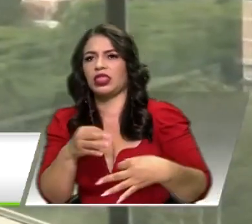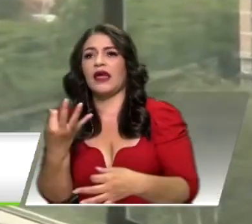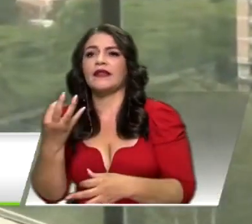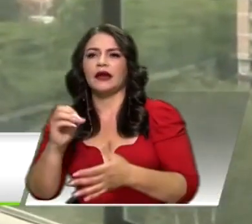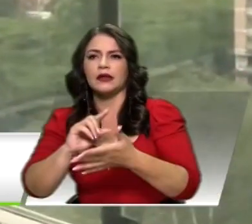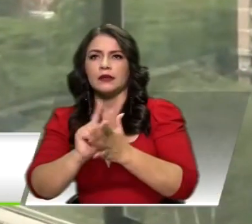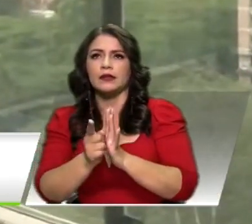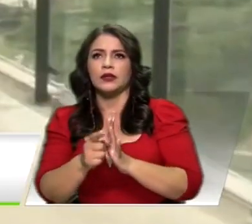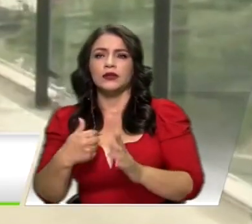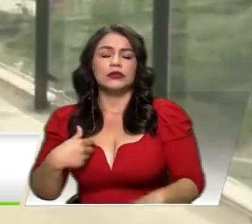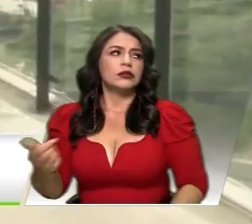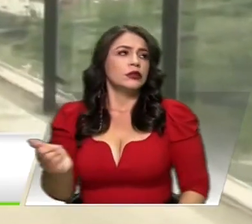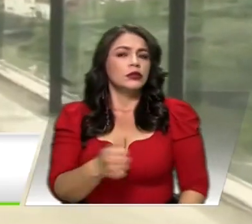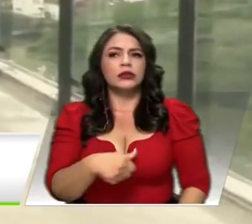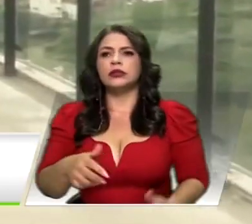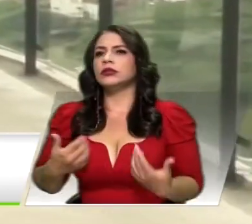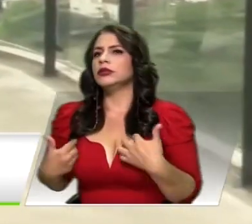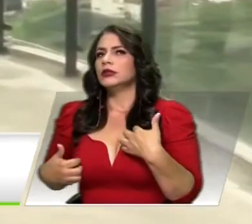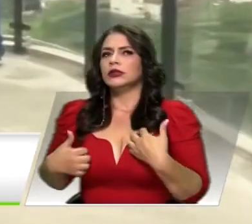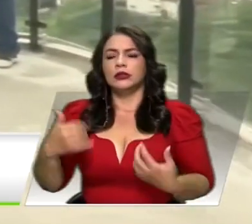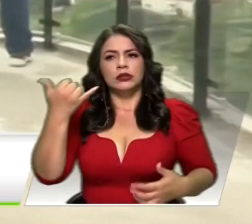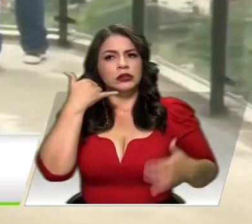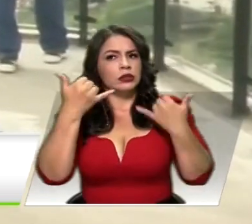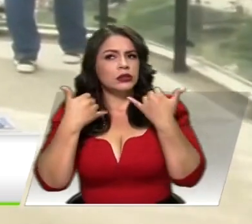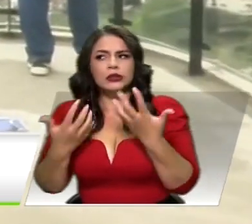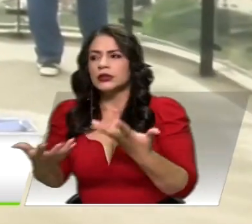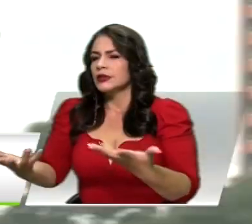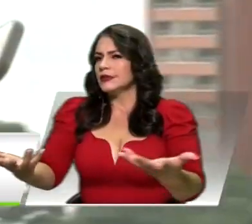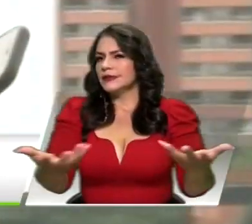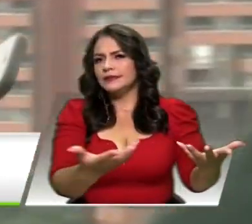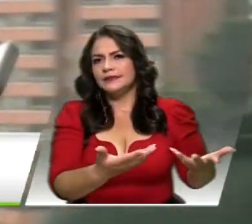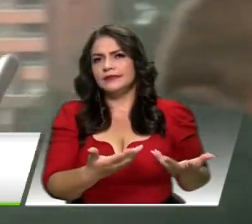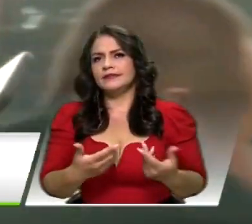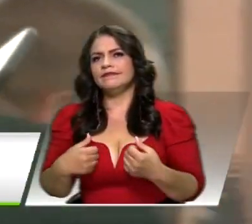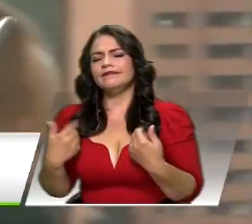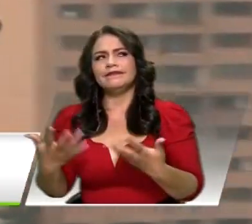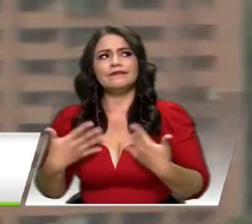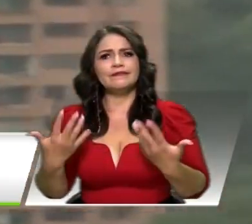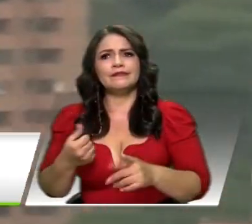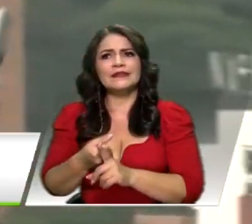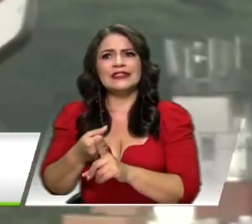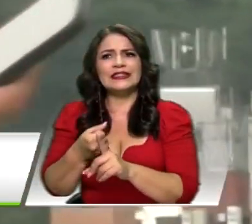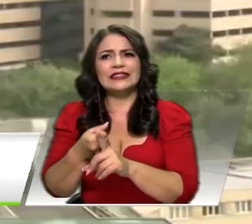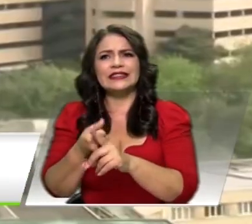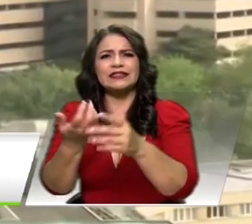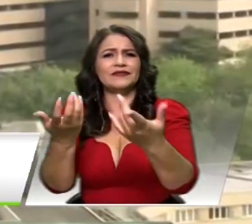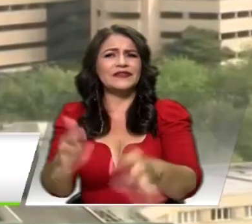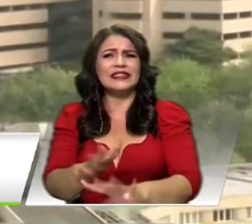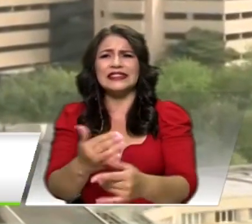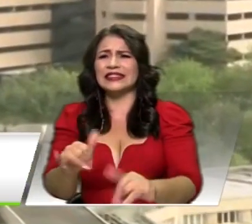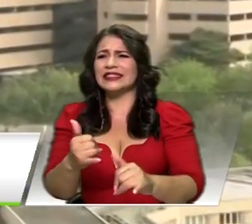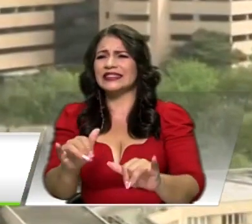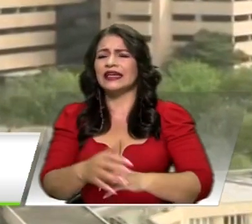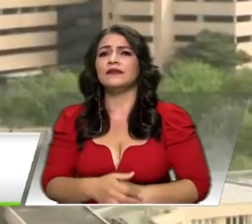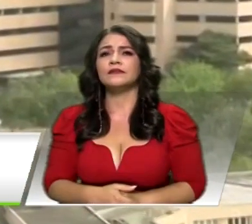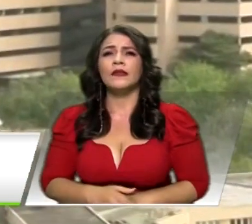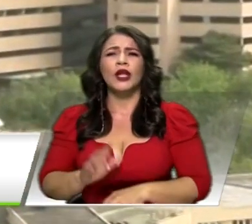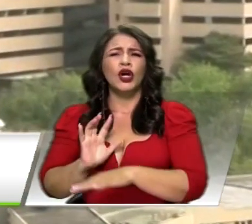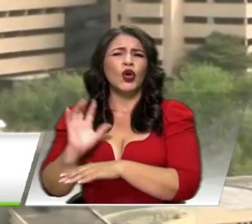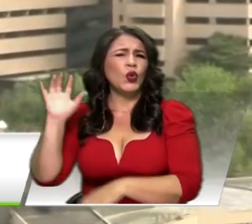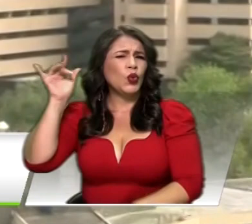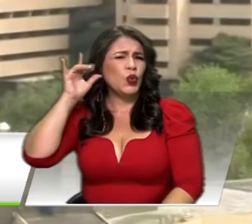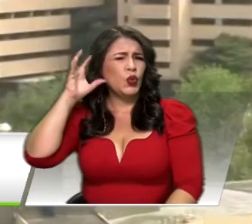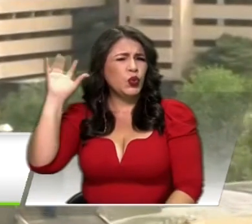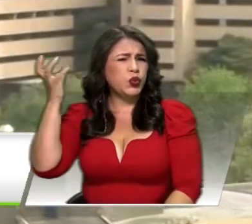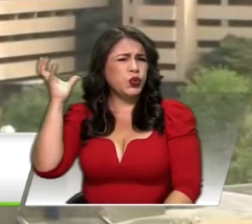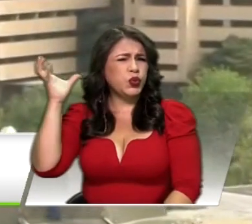pasos, las miradas y las llamadas solo empujaban el reloj para que la función pronto acabara. Con la segunda sirena, el